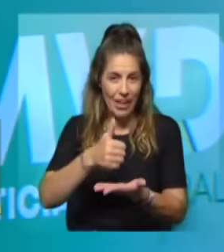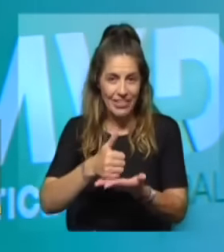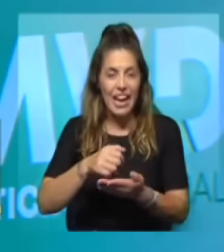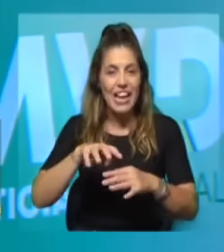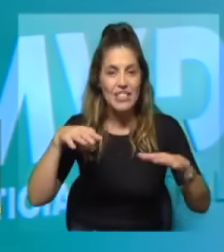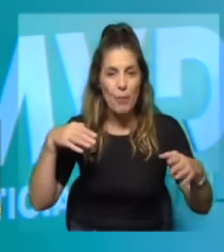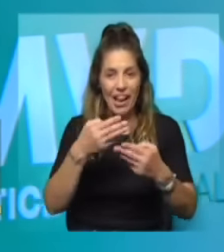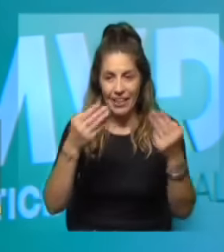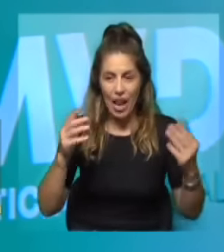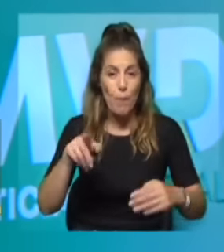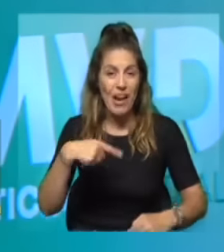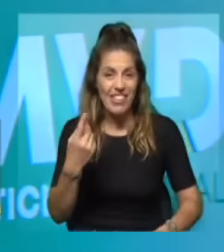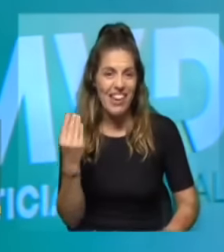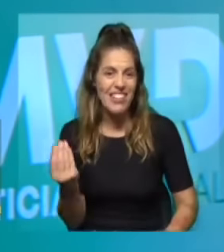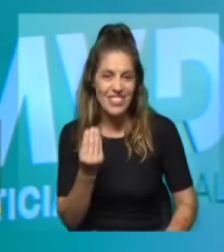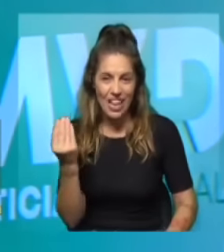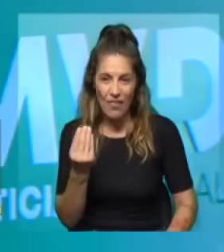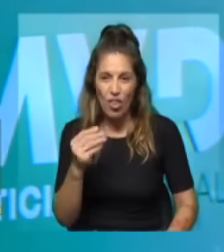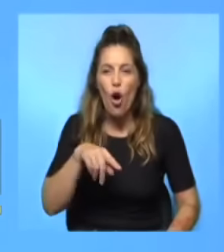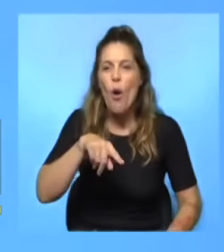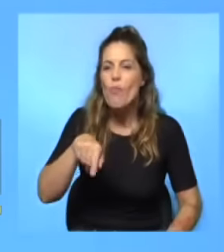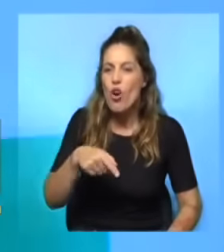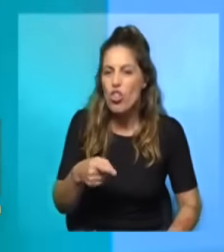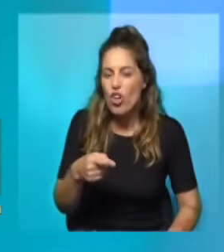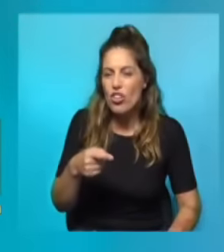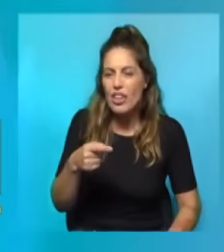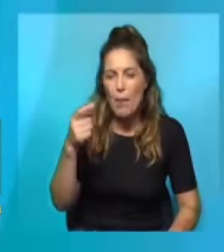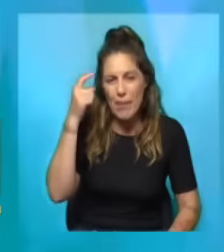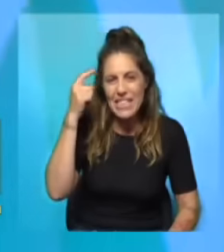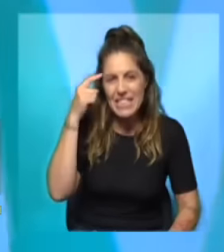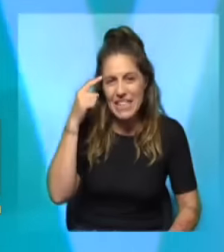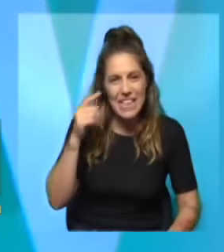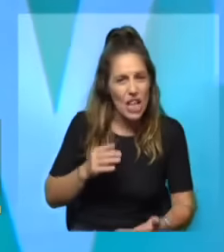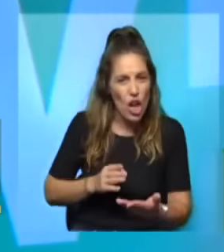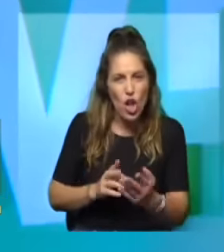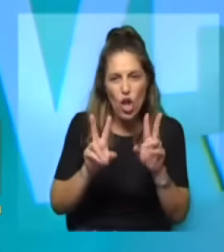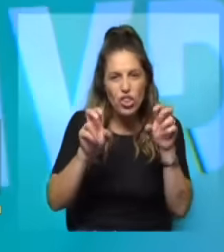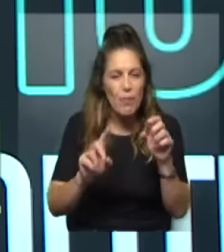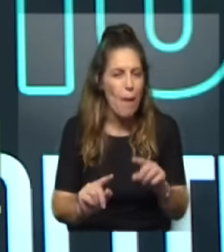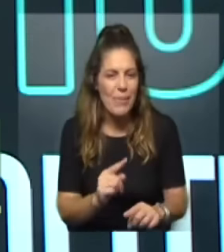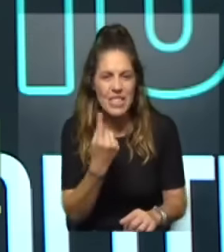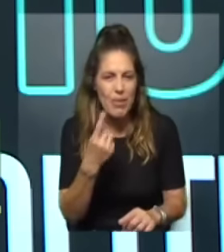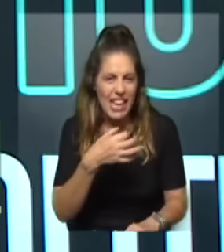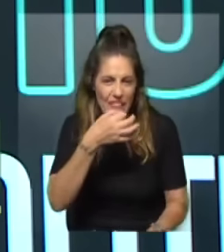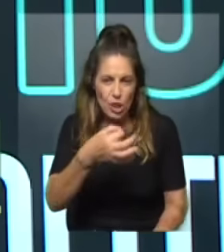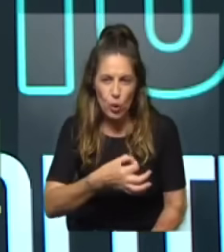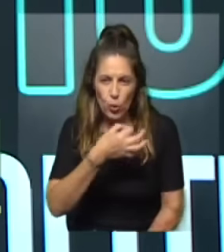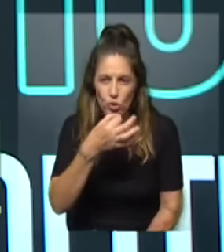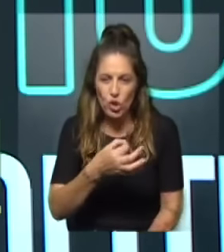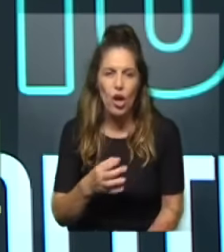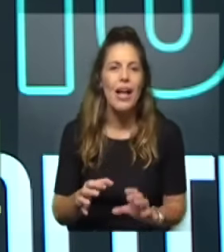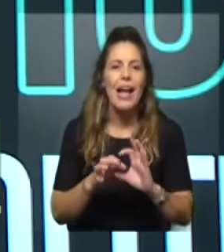mañana sábado por dónde te parece que van a ir eh Los ejes centrales de su discurso bueno